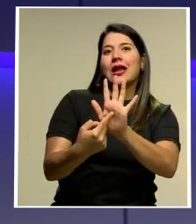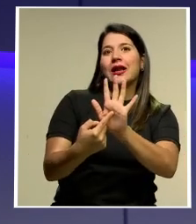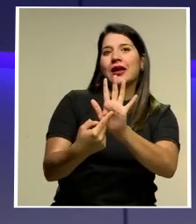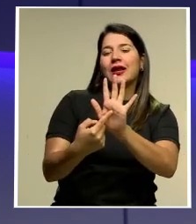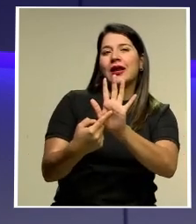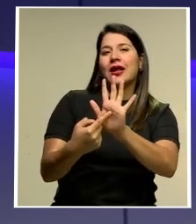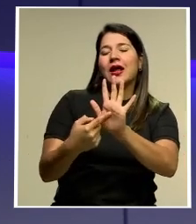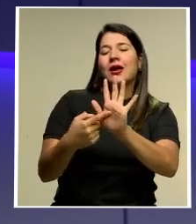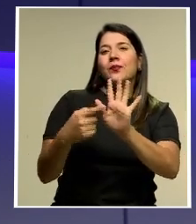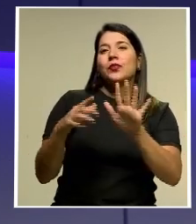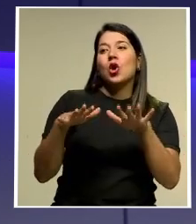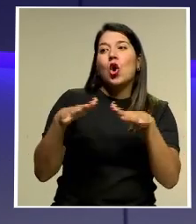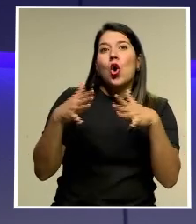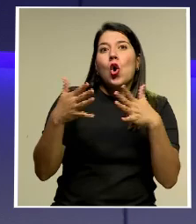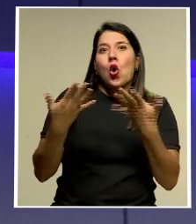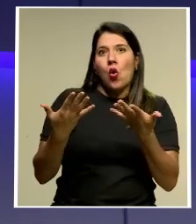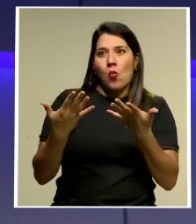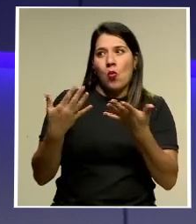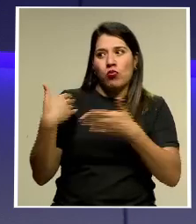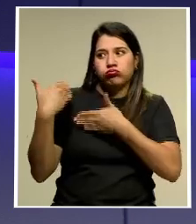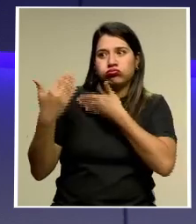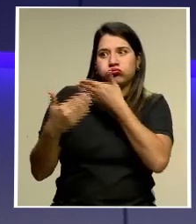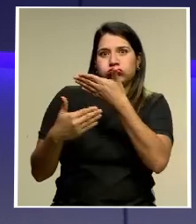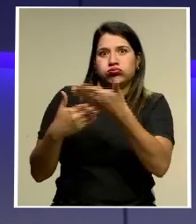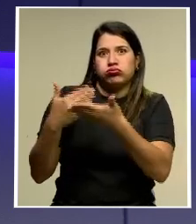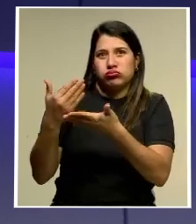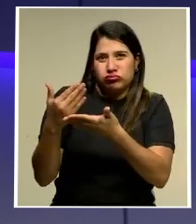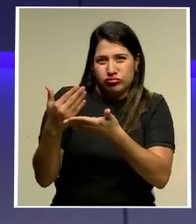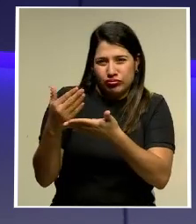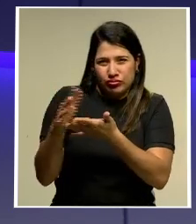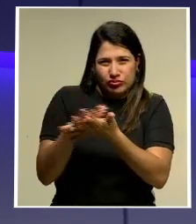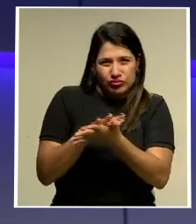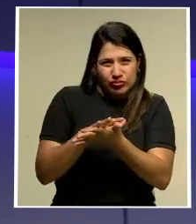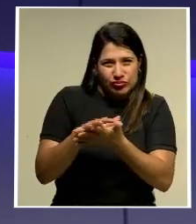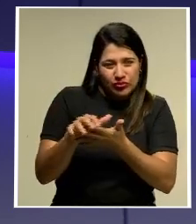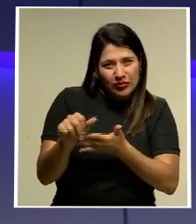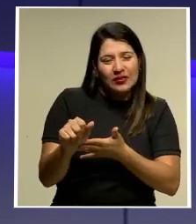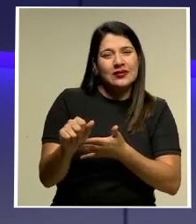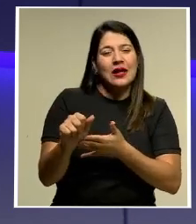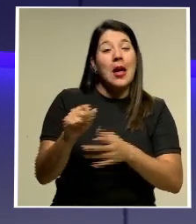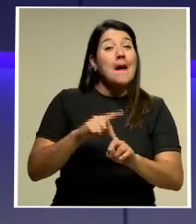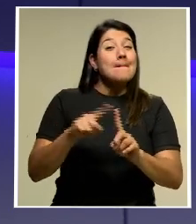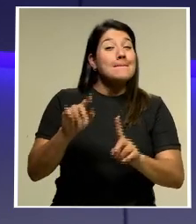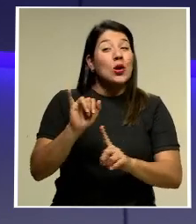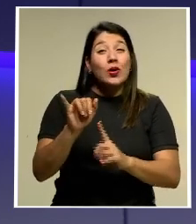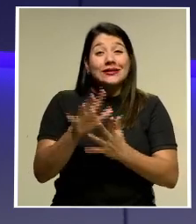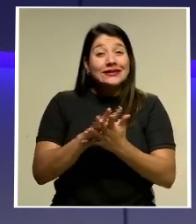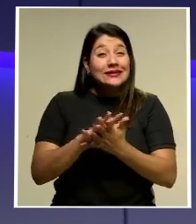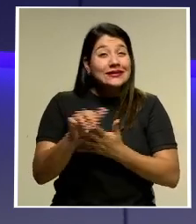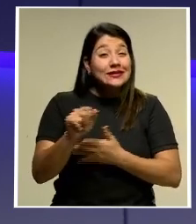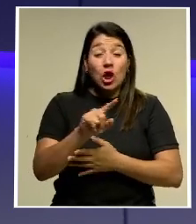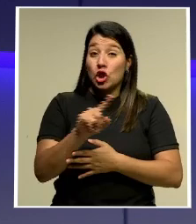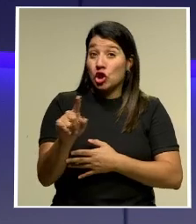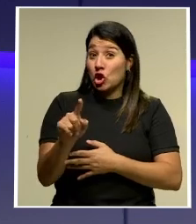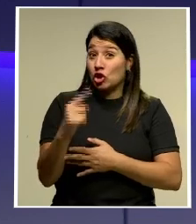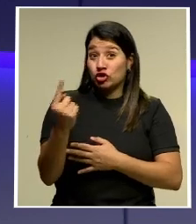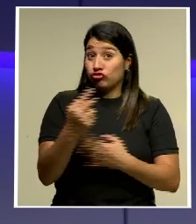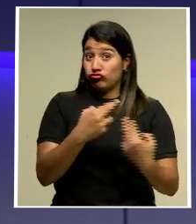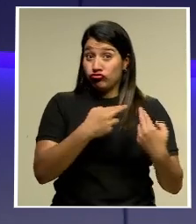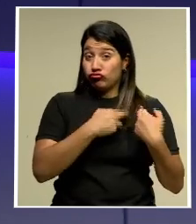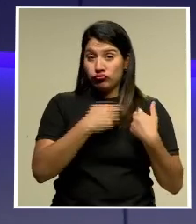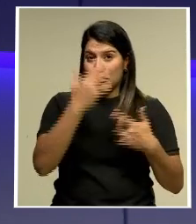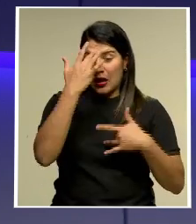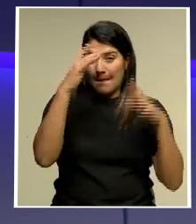deterioro y revela que este deterioro no ha sido provocado únicamente por la pandemia,